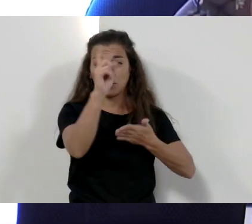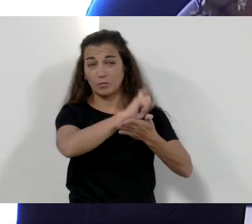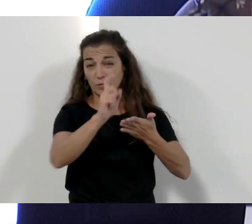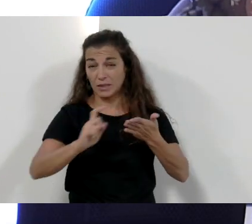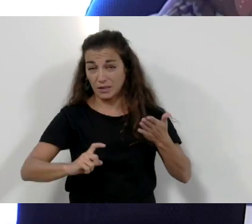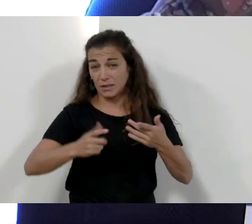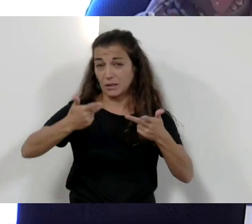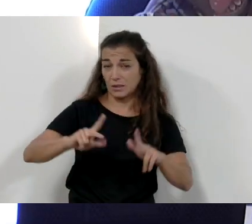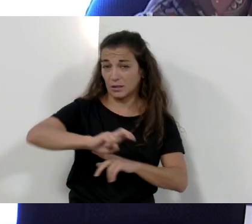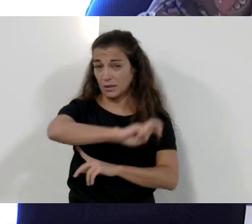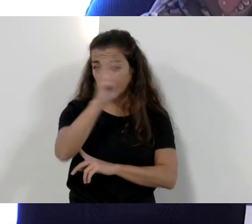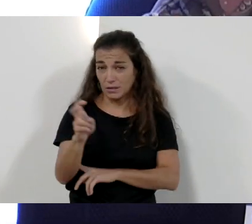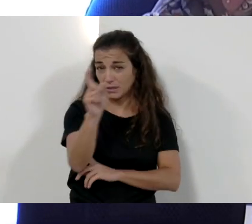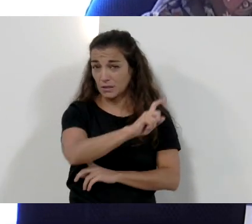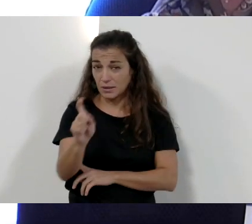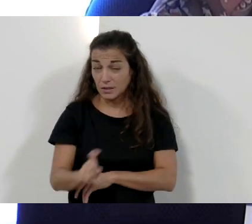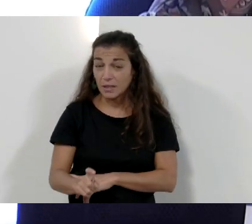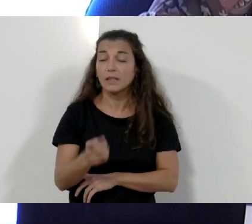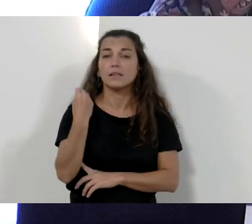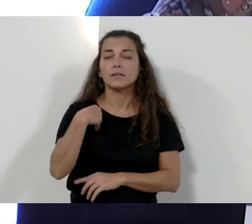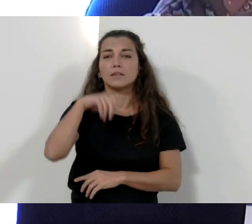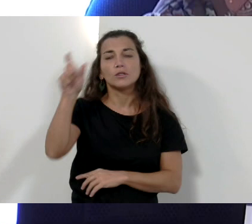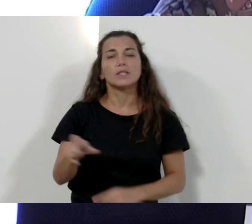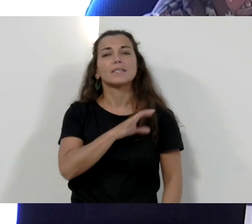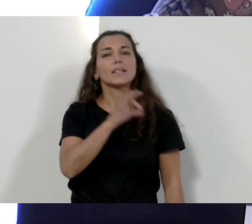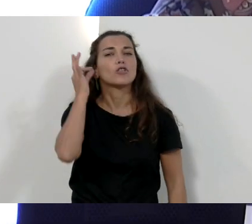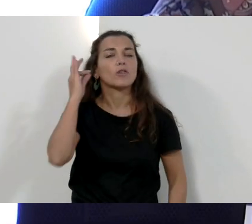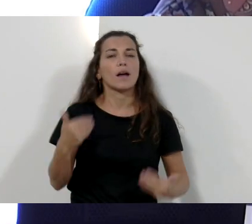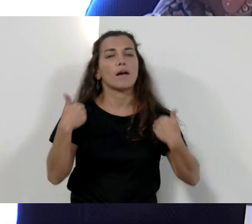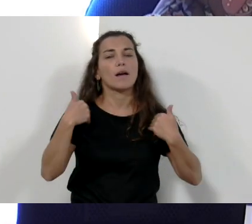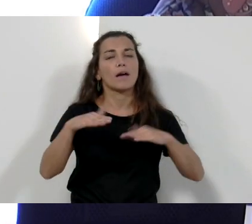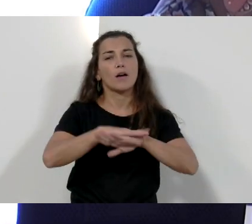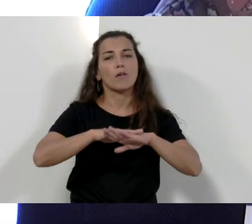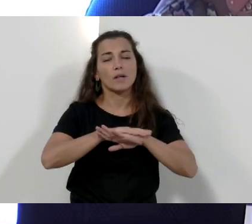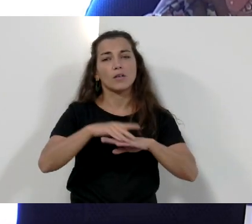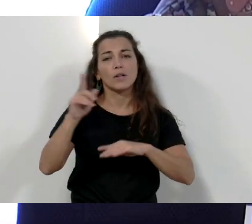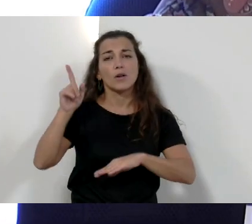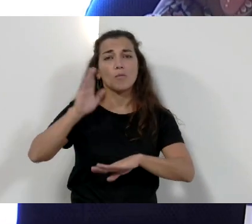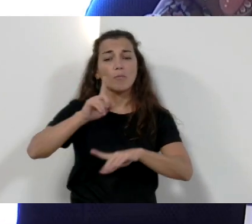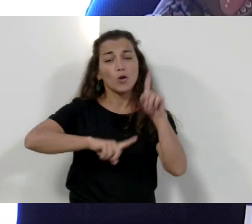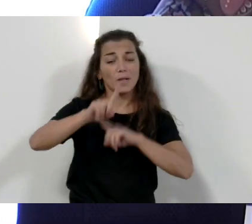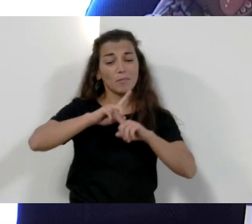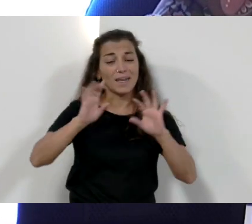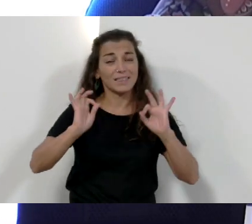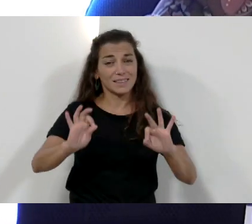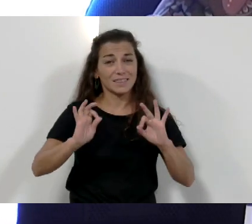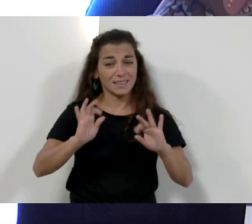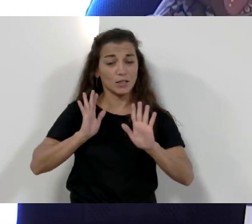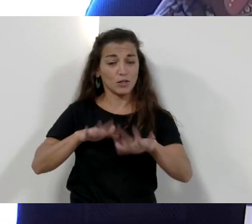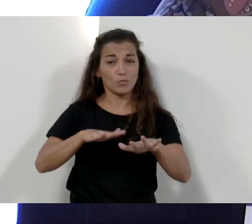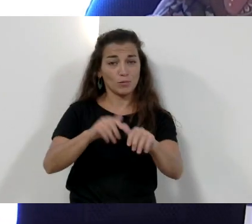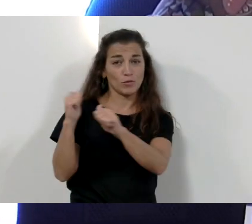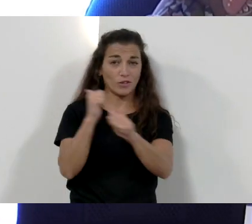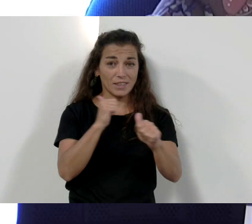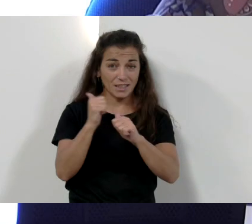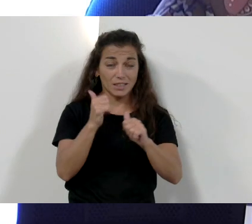de limpieza del equipo de gobierno, dice que el problema es de la acera de las procesiones y que además que nos denunciamos unos a otros.